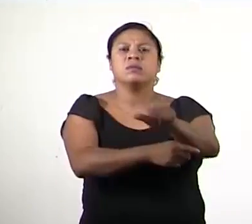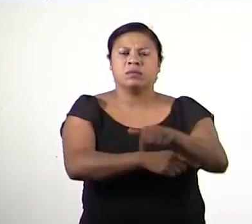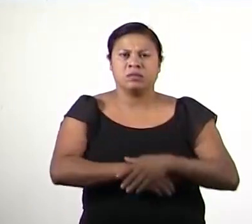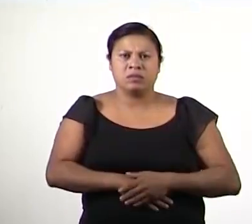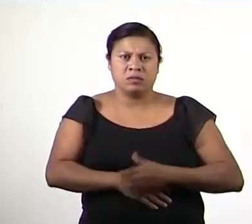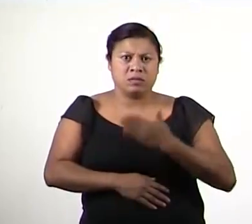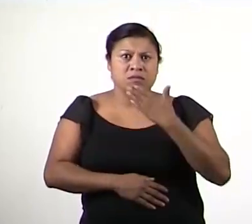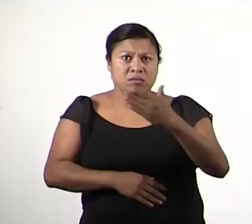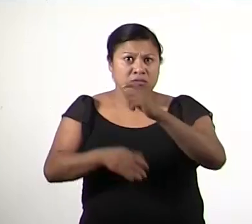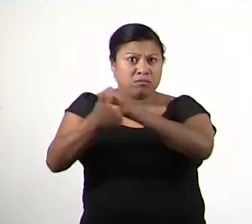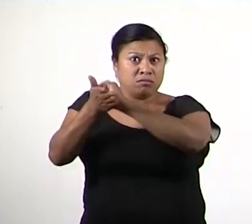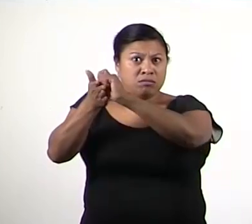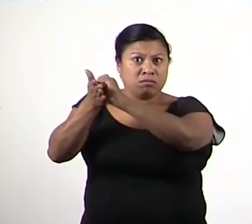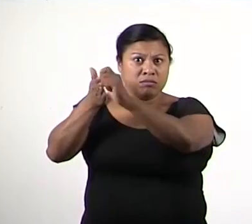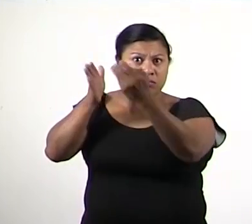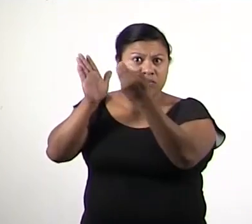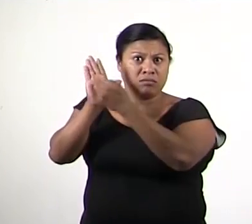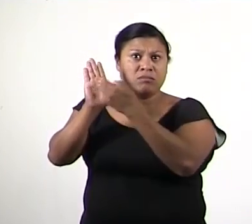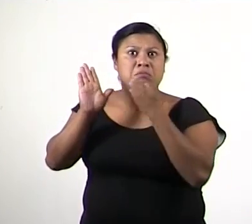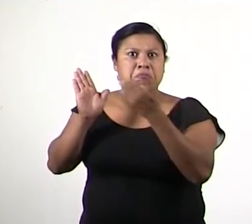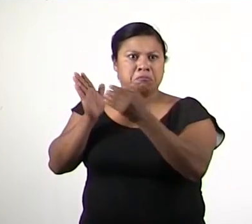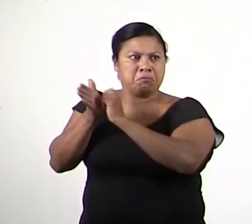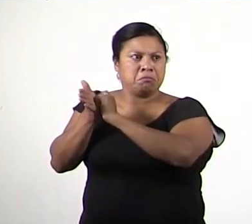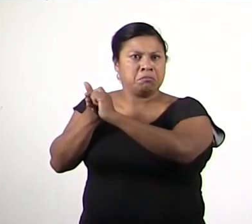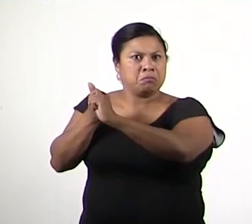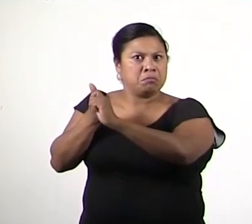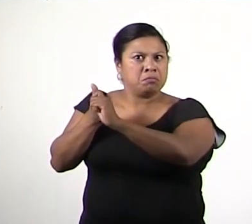¿Está bien escrito?